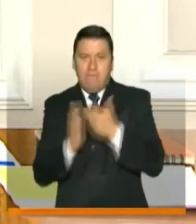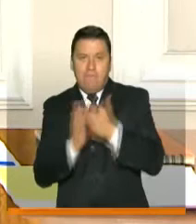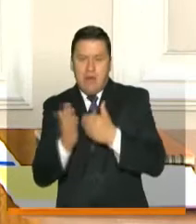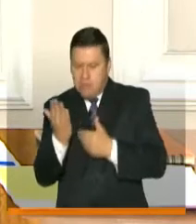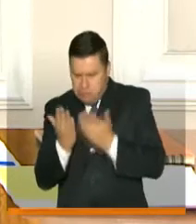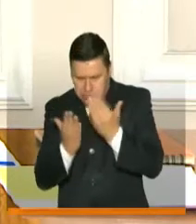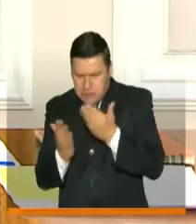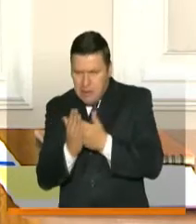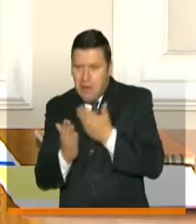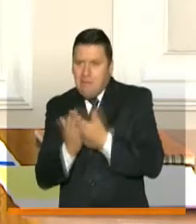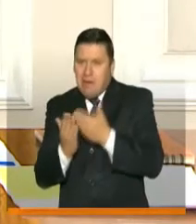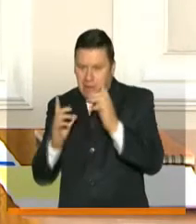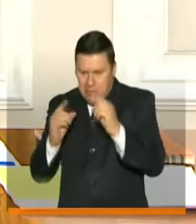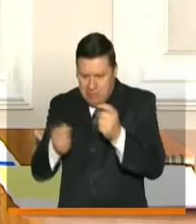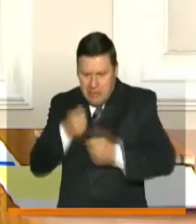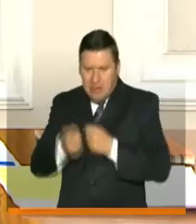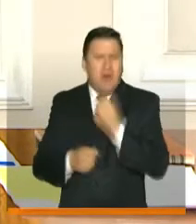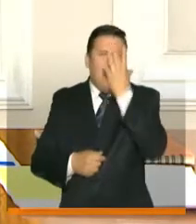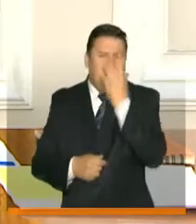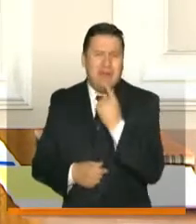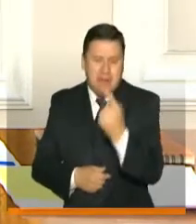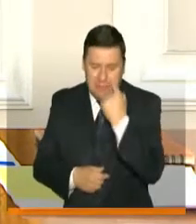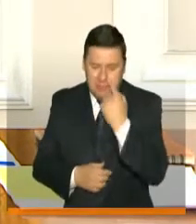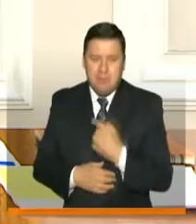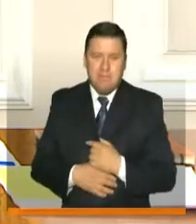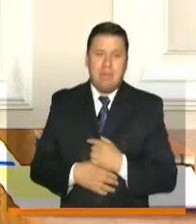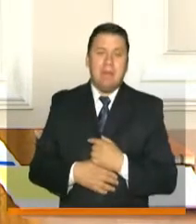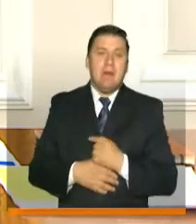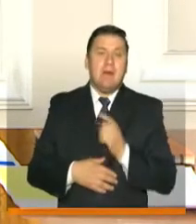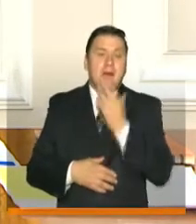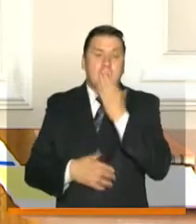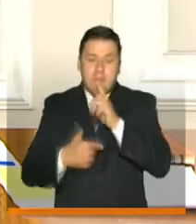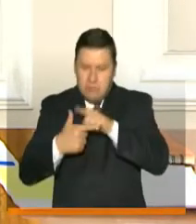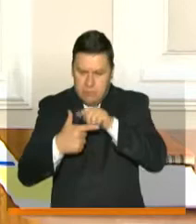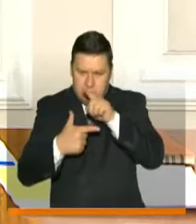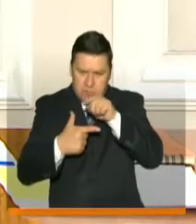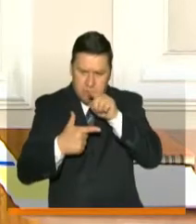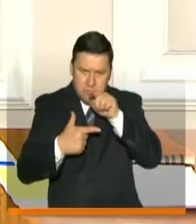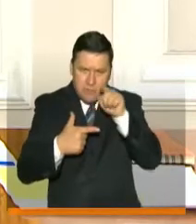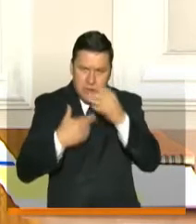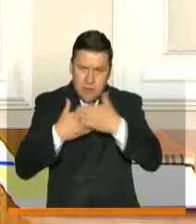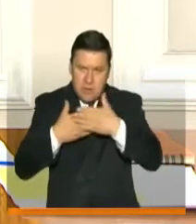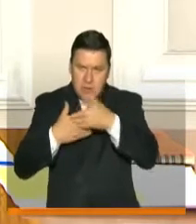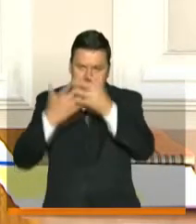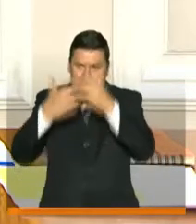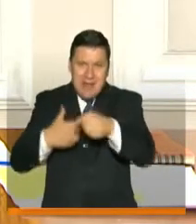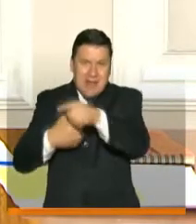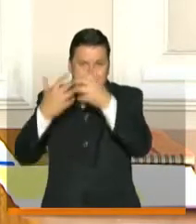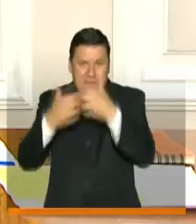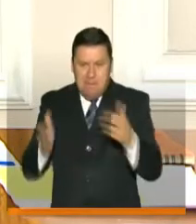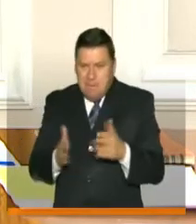facturación. ¿Por qué decimos esto? Porque queremos tener un indicador de referencia. A esas